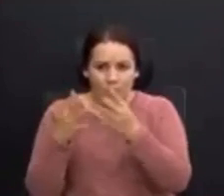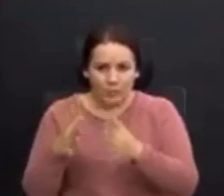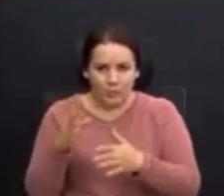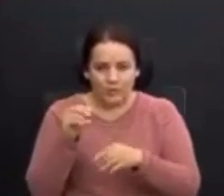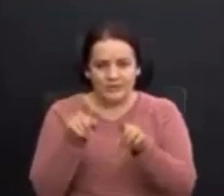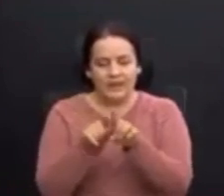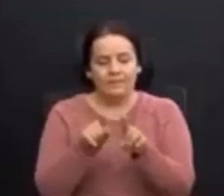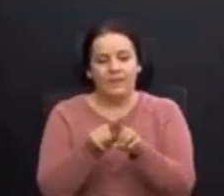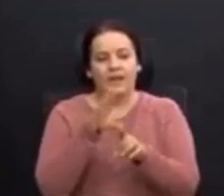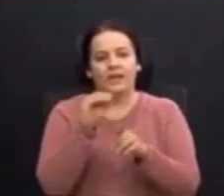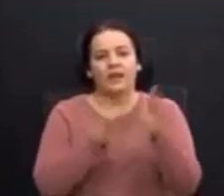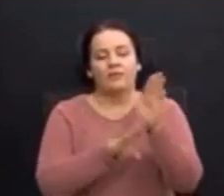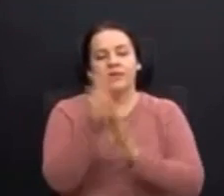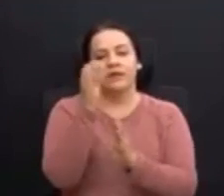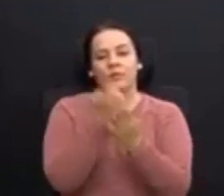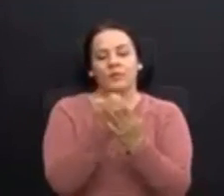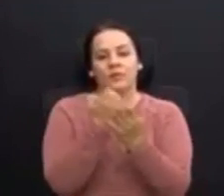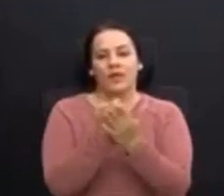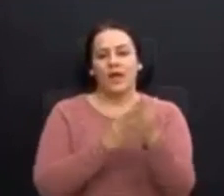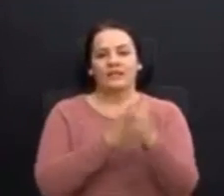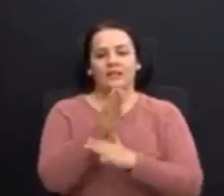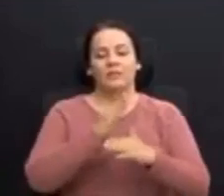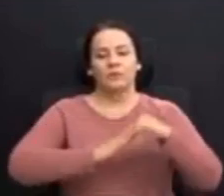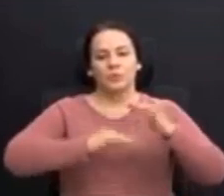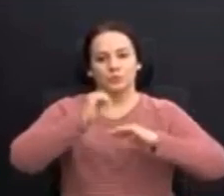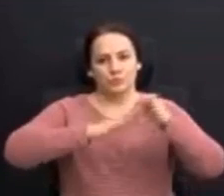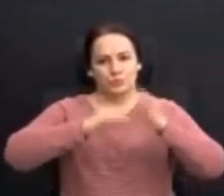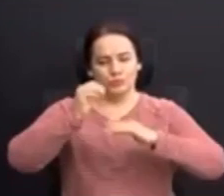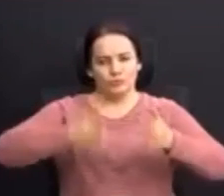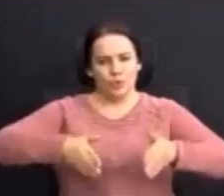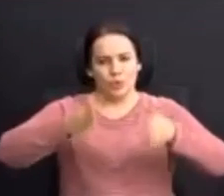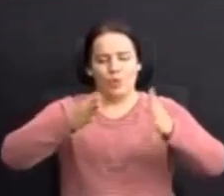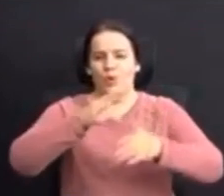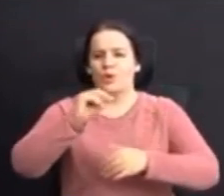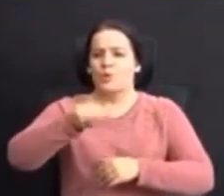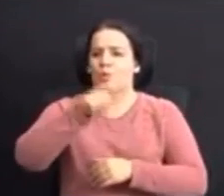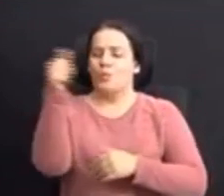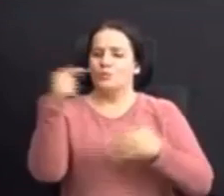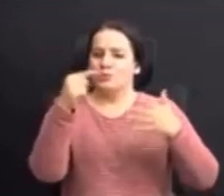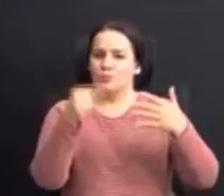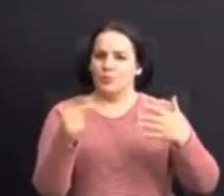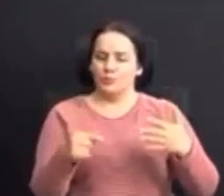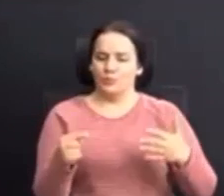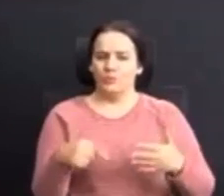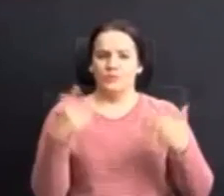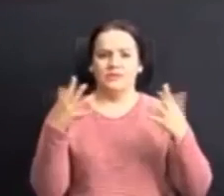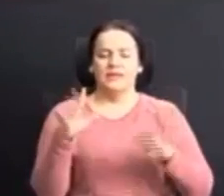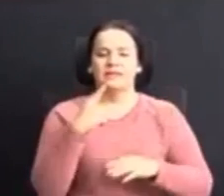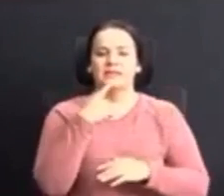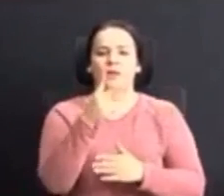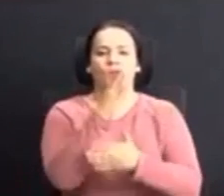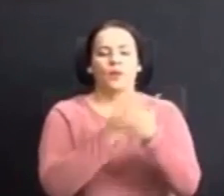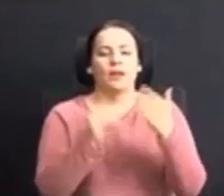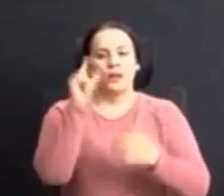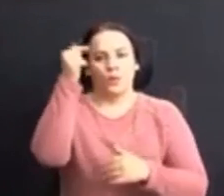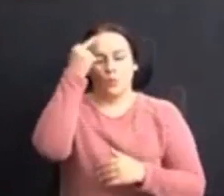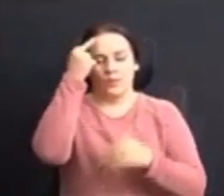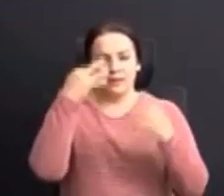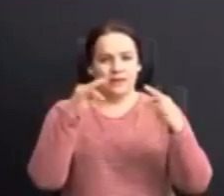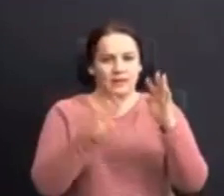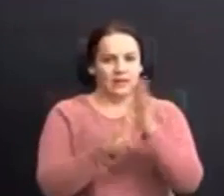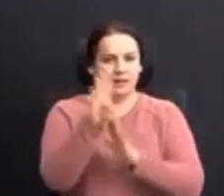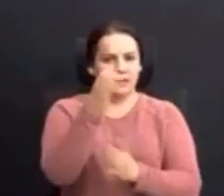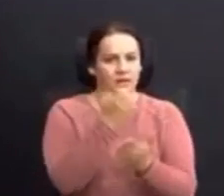económica a través de la construcción de obra pública y algunos otros puntos que se han señalado por parte del gobierno para intentar hacer esa reactivación?